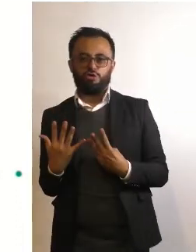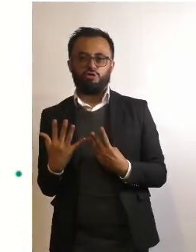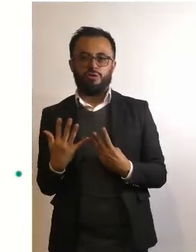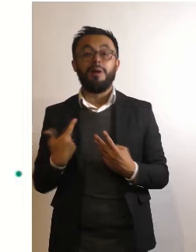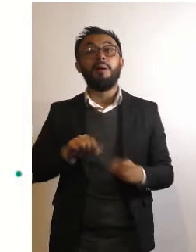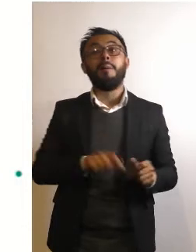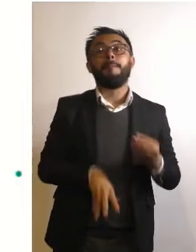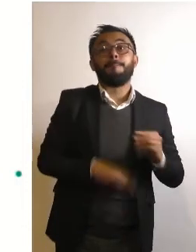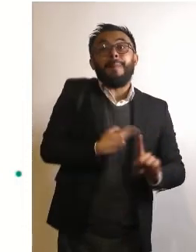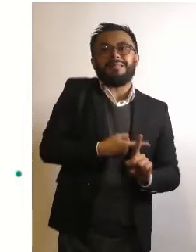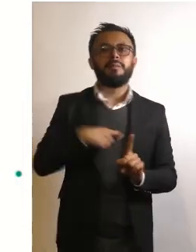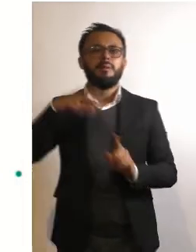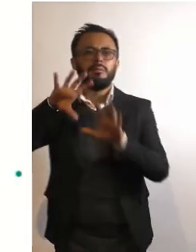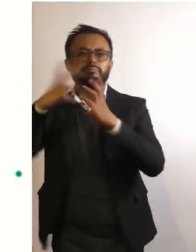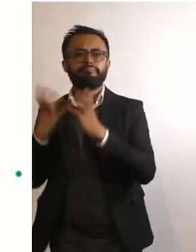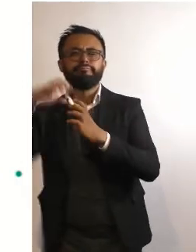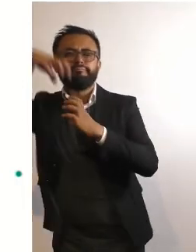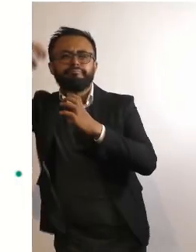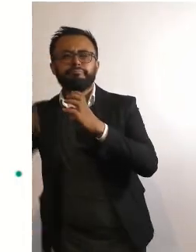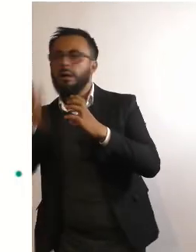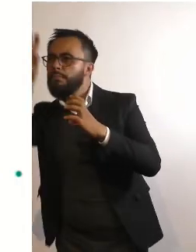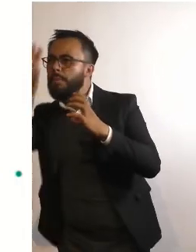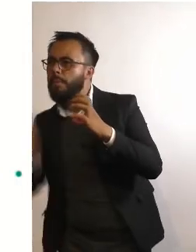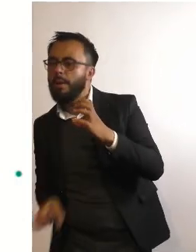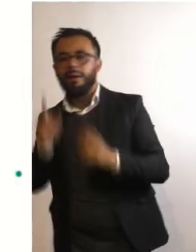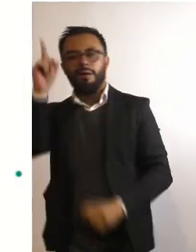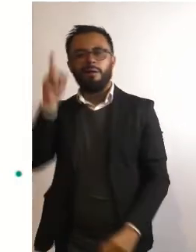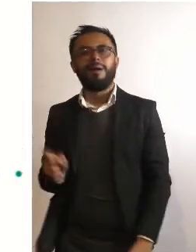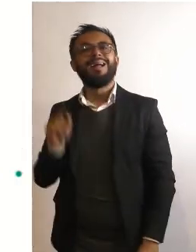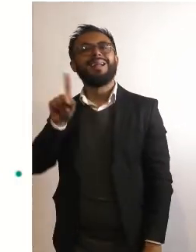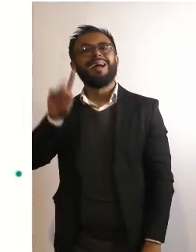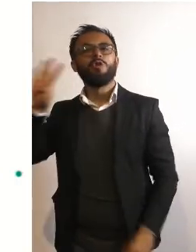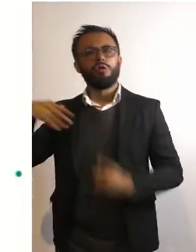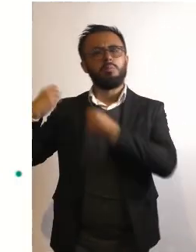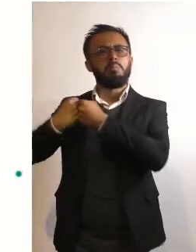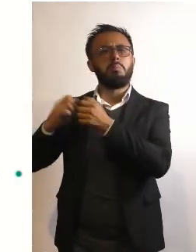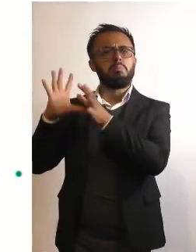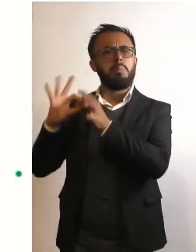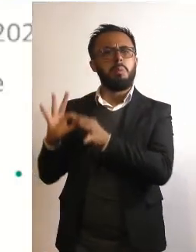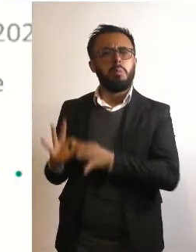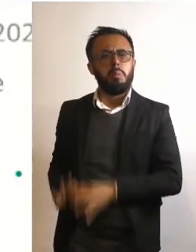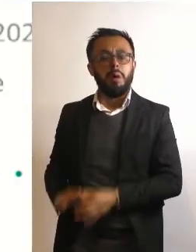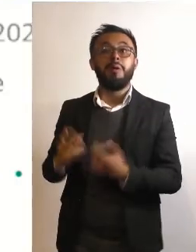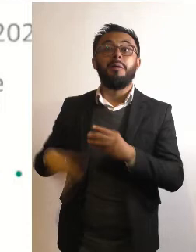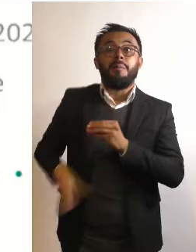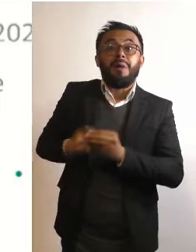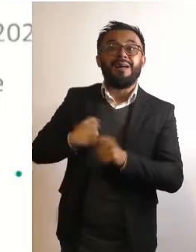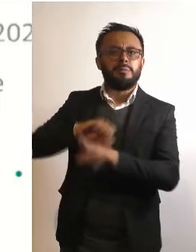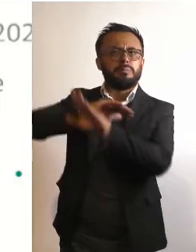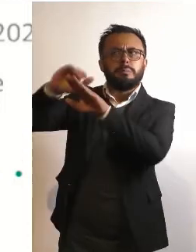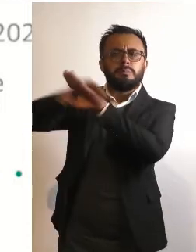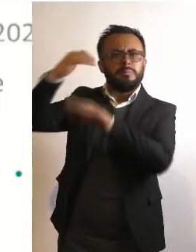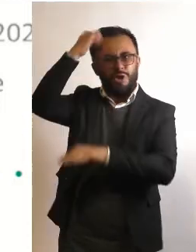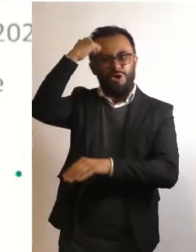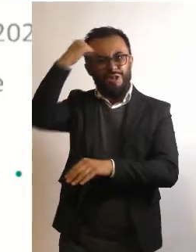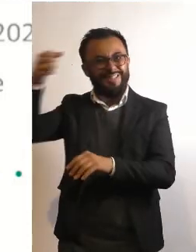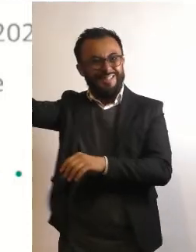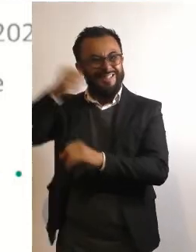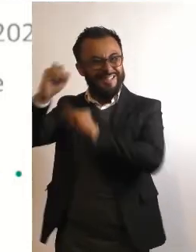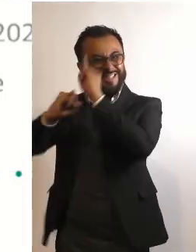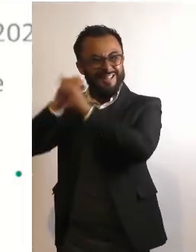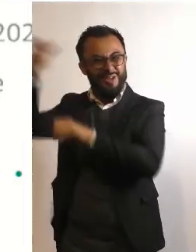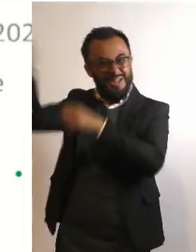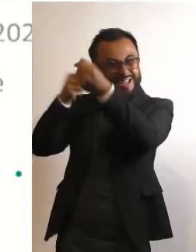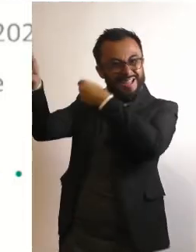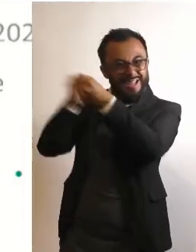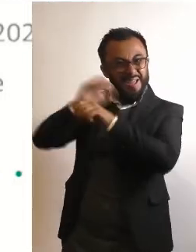países aliados y 131 profesores invitados de distintas partes del mundo. Por supuesto,